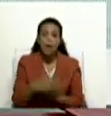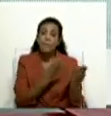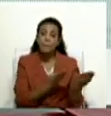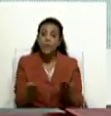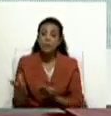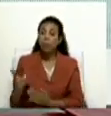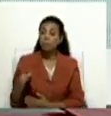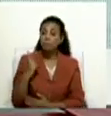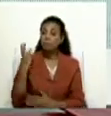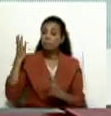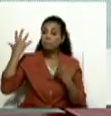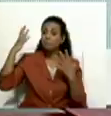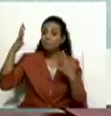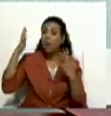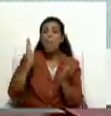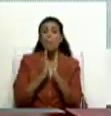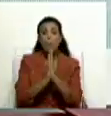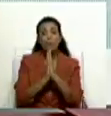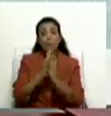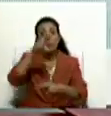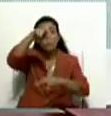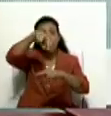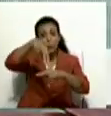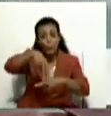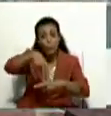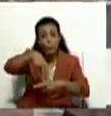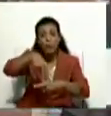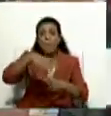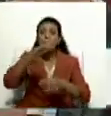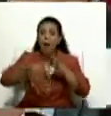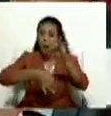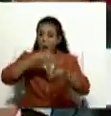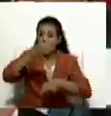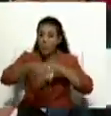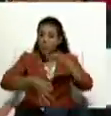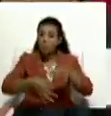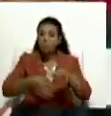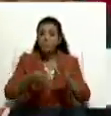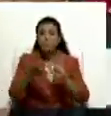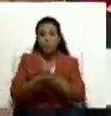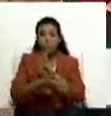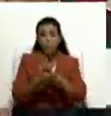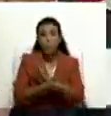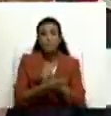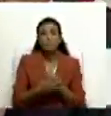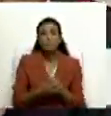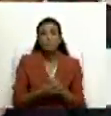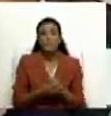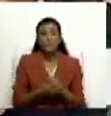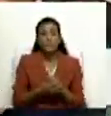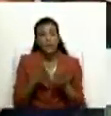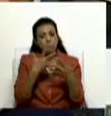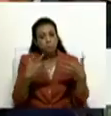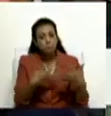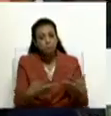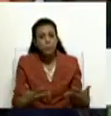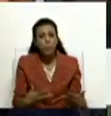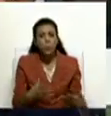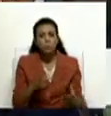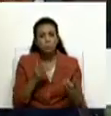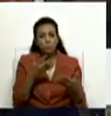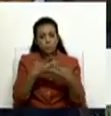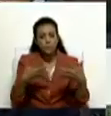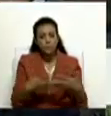con un aplauso a dirigirse desde el podio de honor de los oradores para efectos de desarrollar su